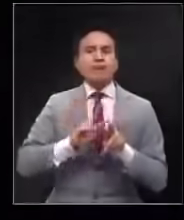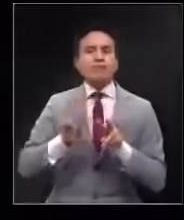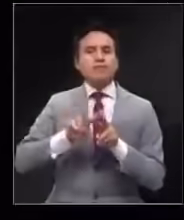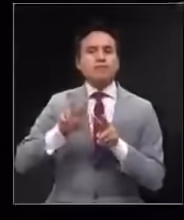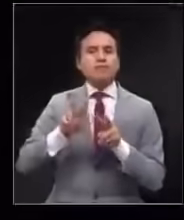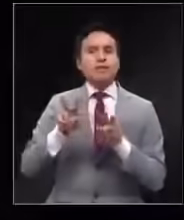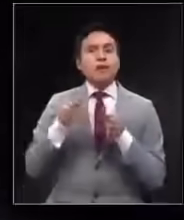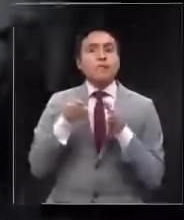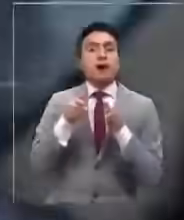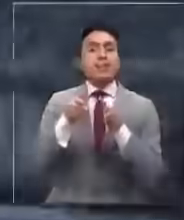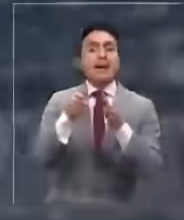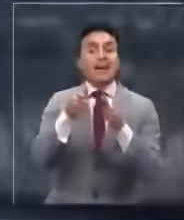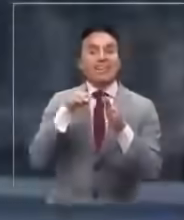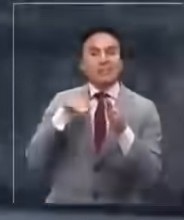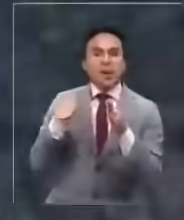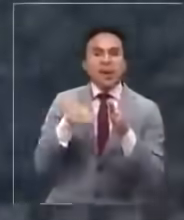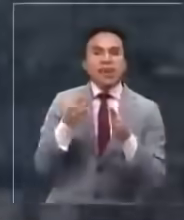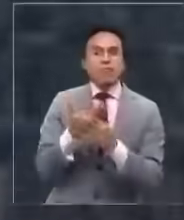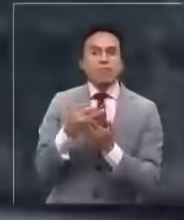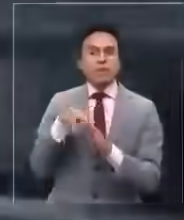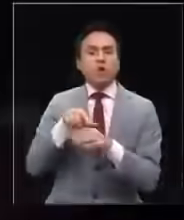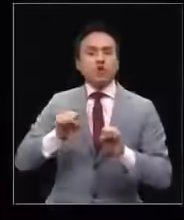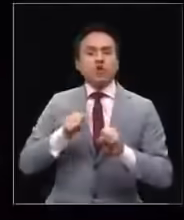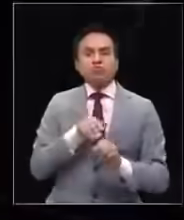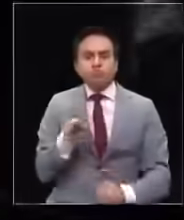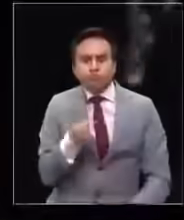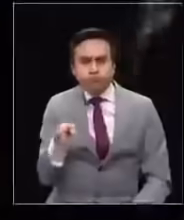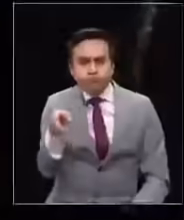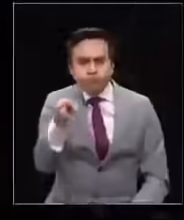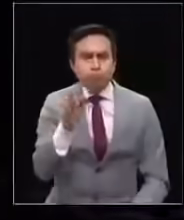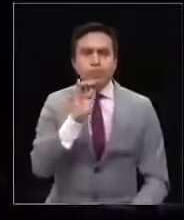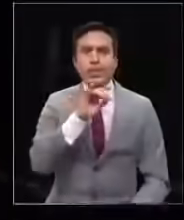se empiezan a meter por los pasajes, empiezan a